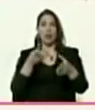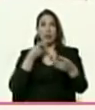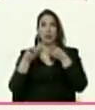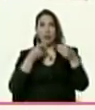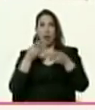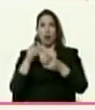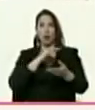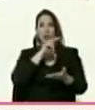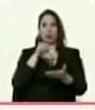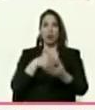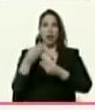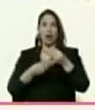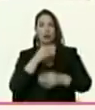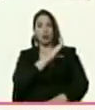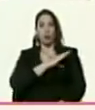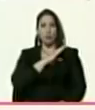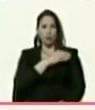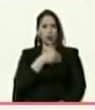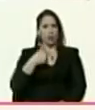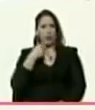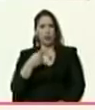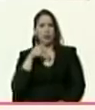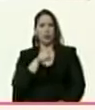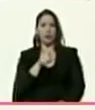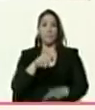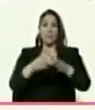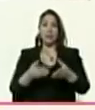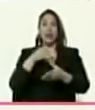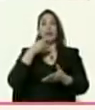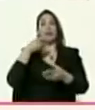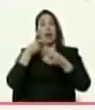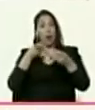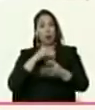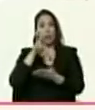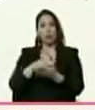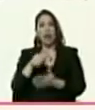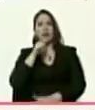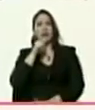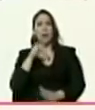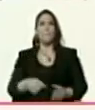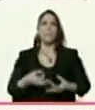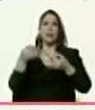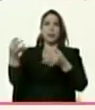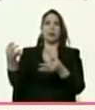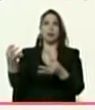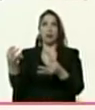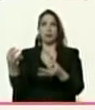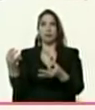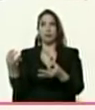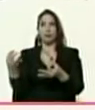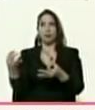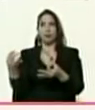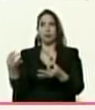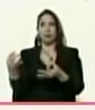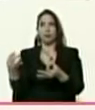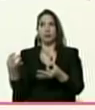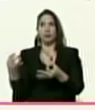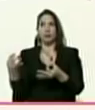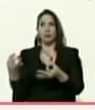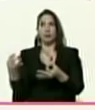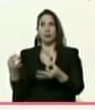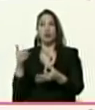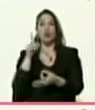la Comisión. Yo quiero destacarlo así. Es la Mesa de Diálogo Nacional quien presenta, vamos a decirlo así,